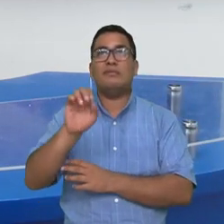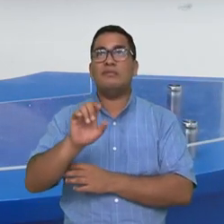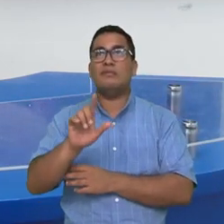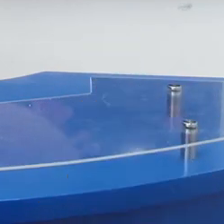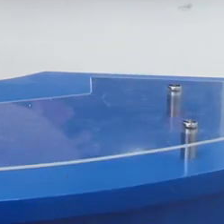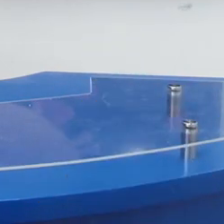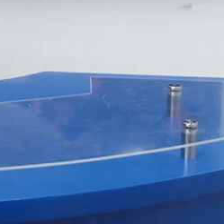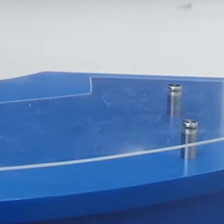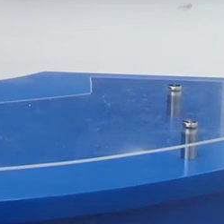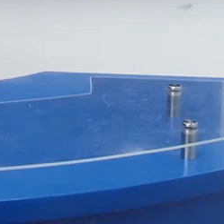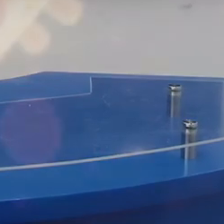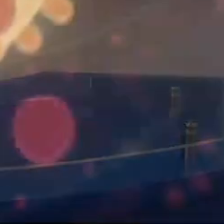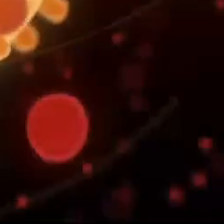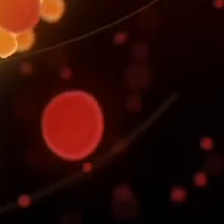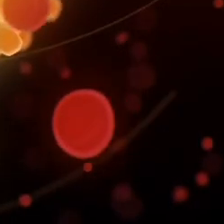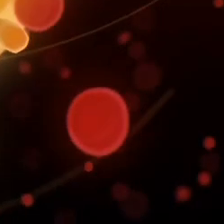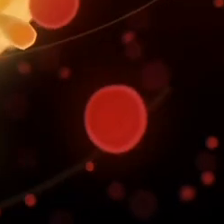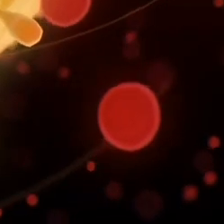los detalles.